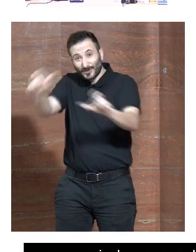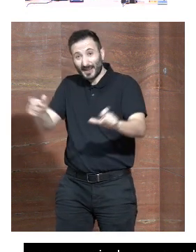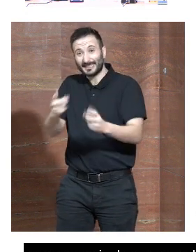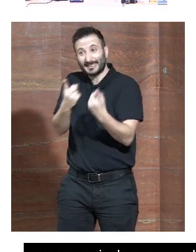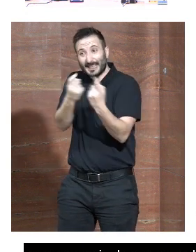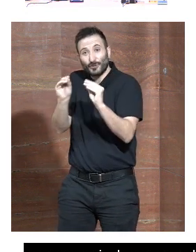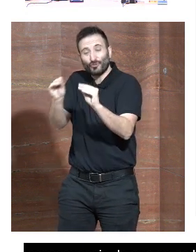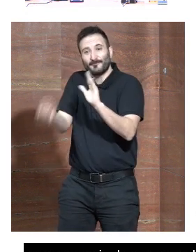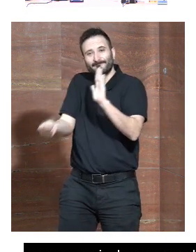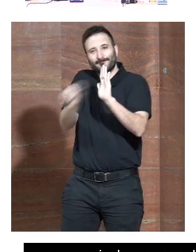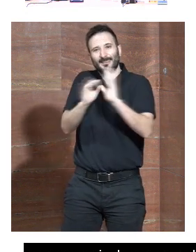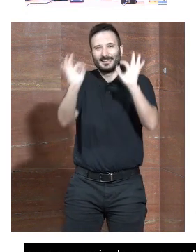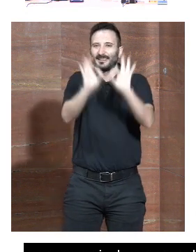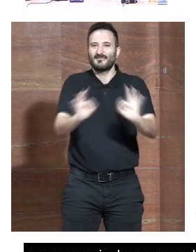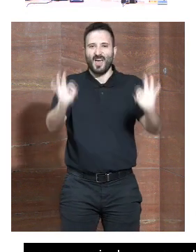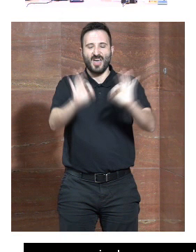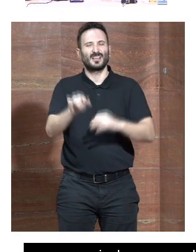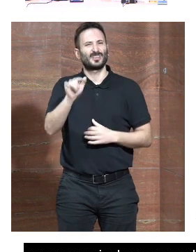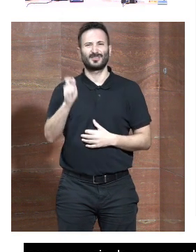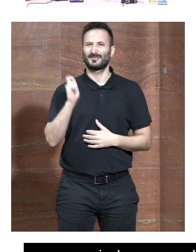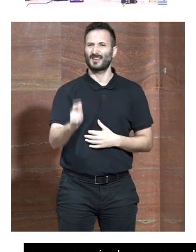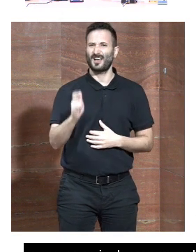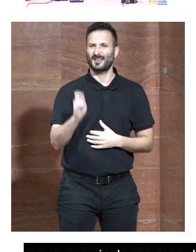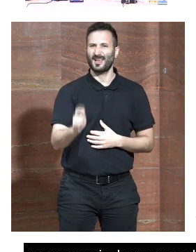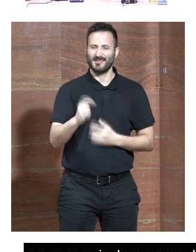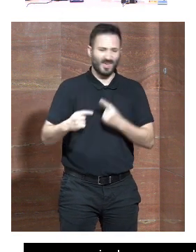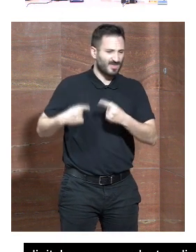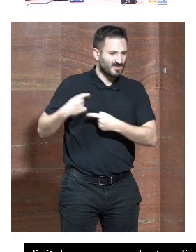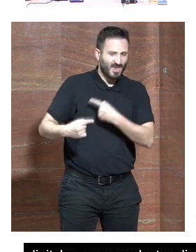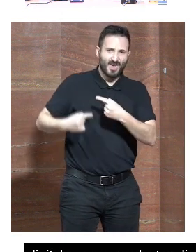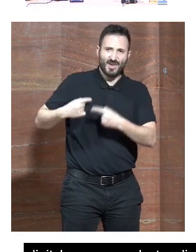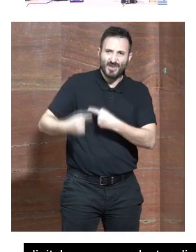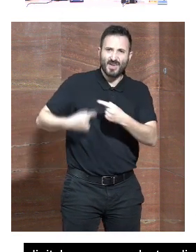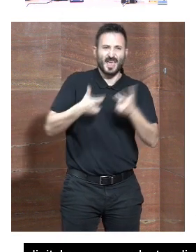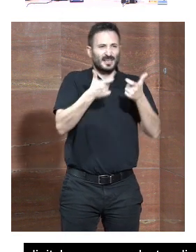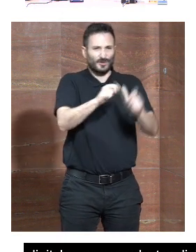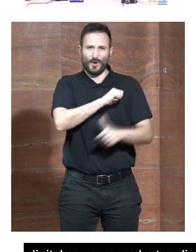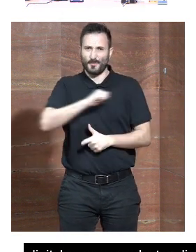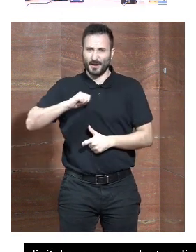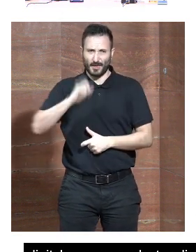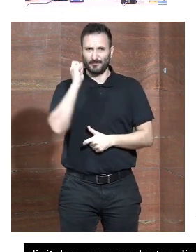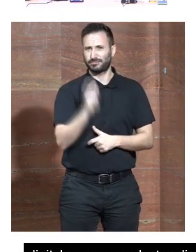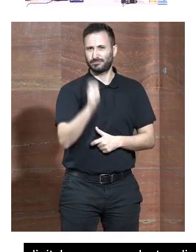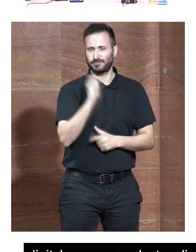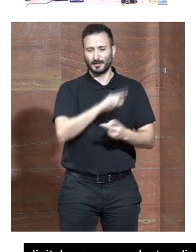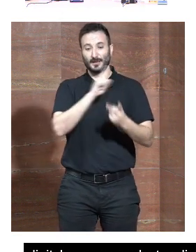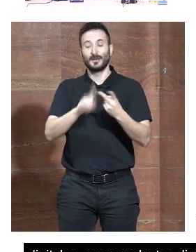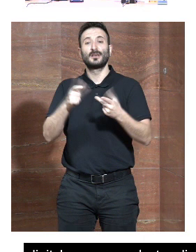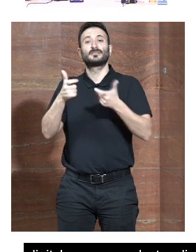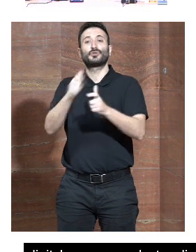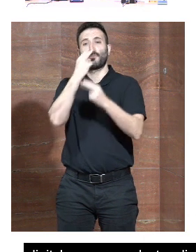esas necesidades. Y esto lo estamos viendo constantemente todos los días en el sector privado, desde luego, y en el sector público, pues